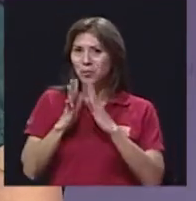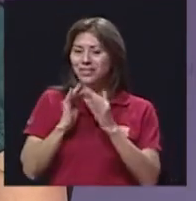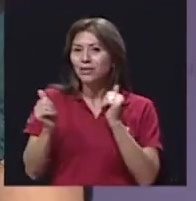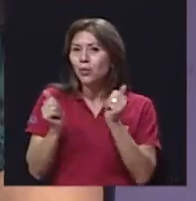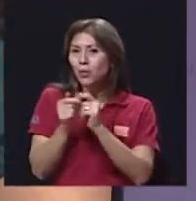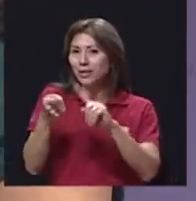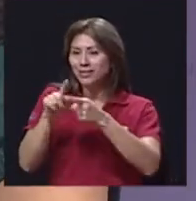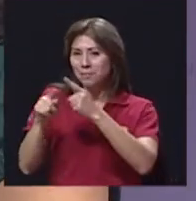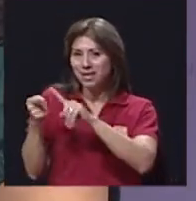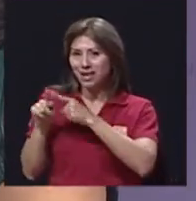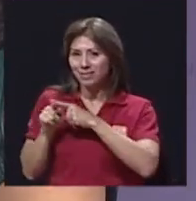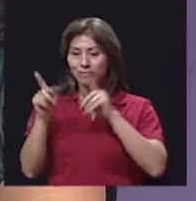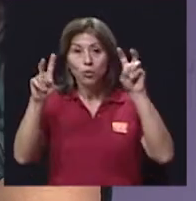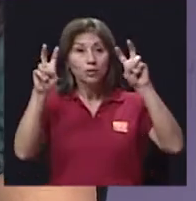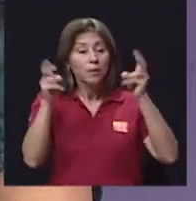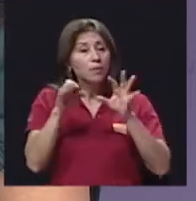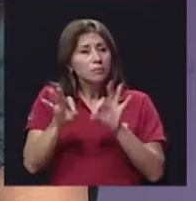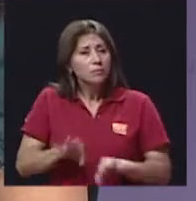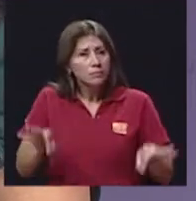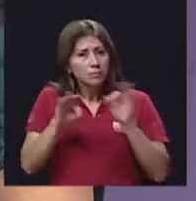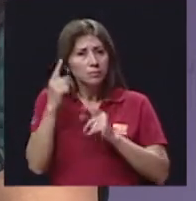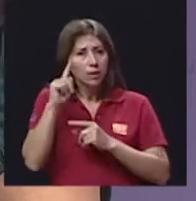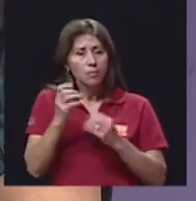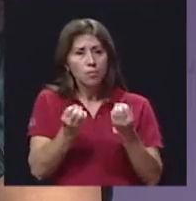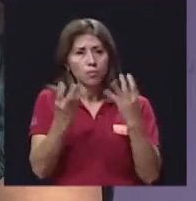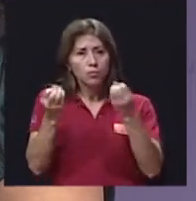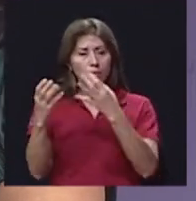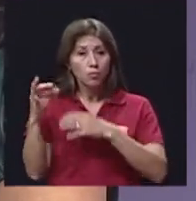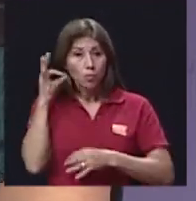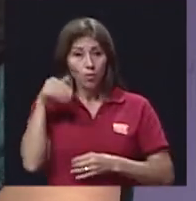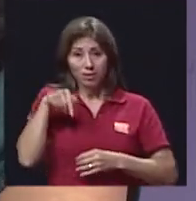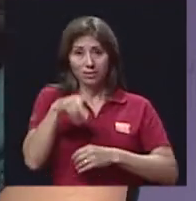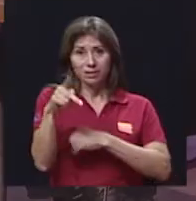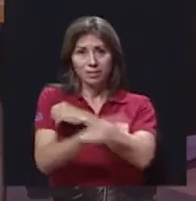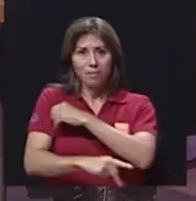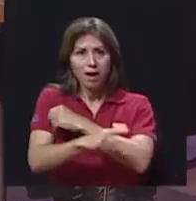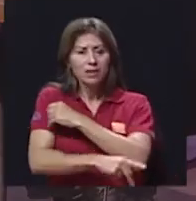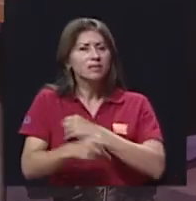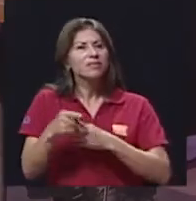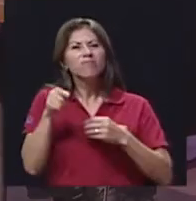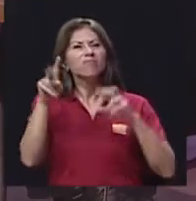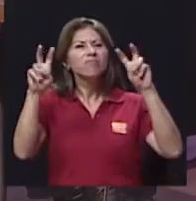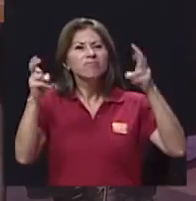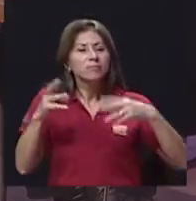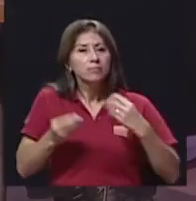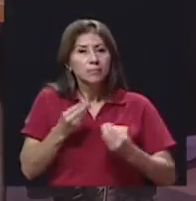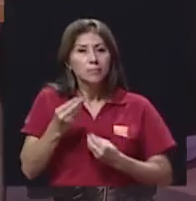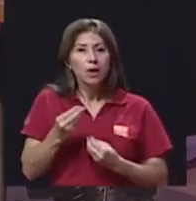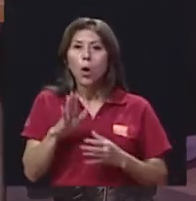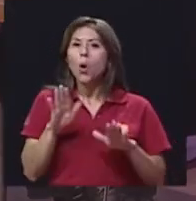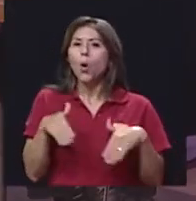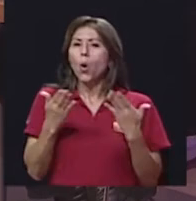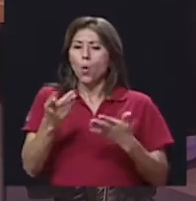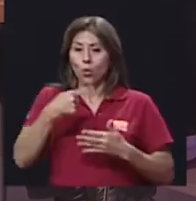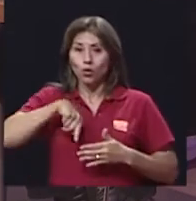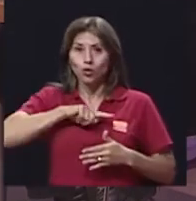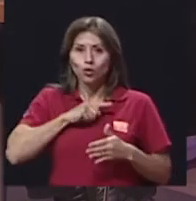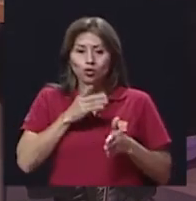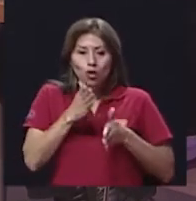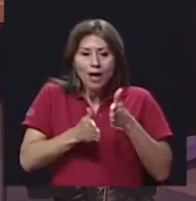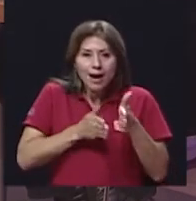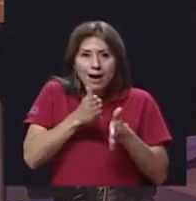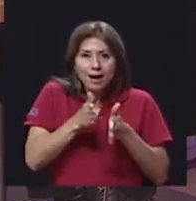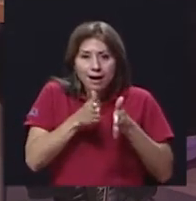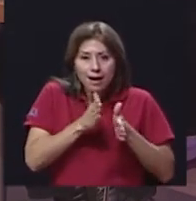con unas amigas sobre un tema que compete a muchas mujeres en este país y es como hacemos compatible la crianza de los hijos ser